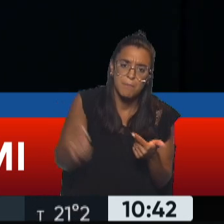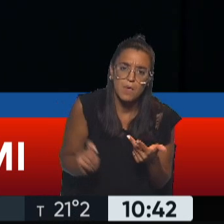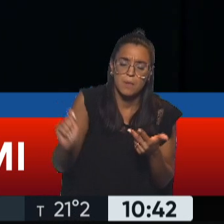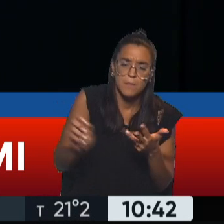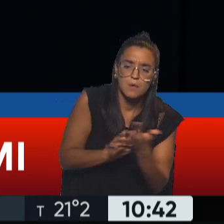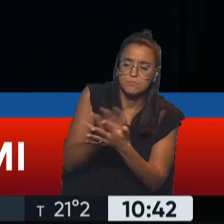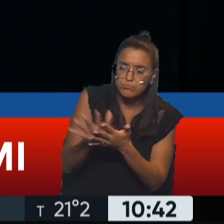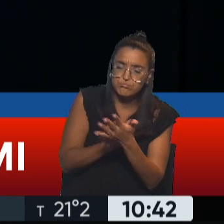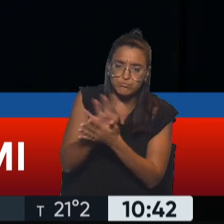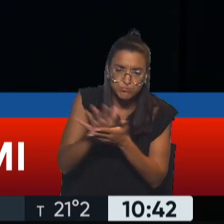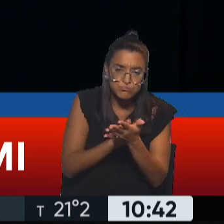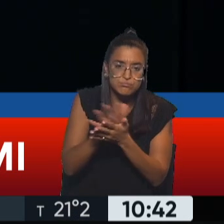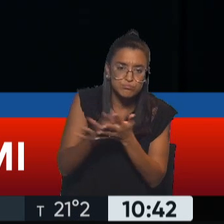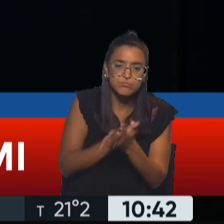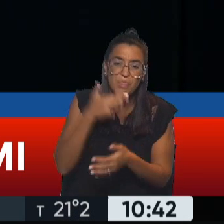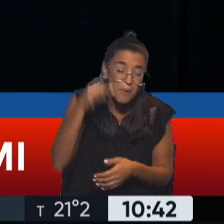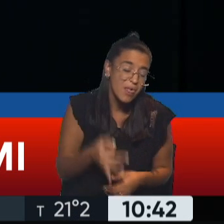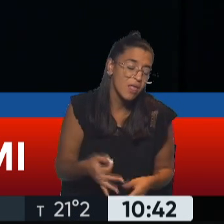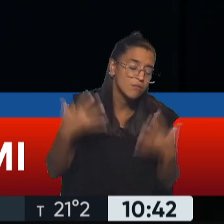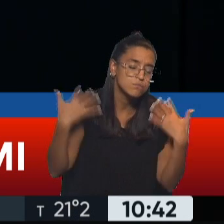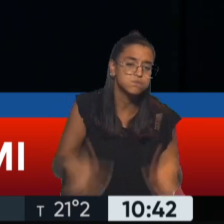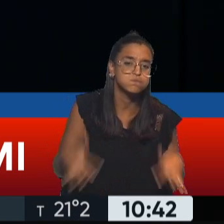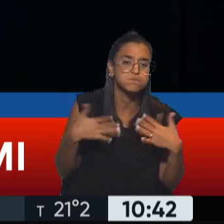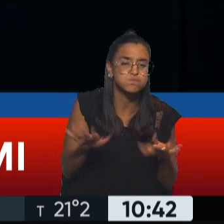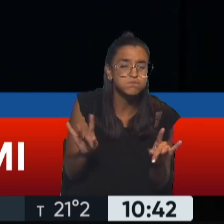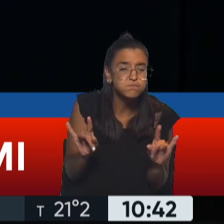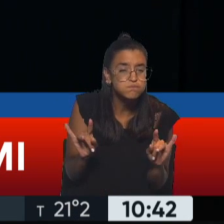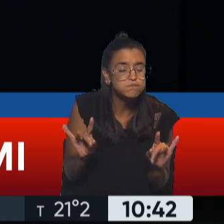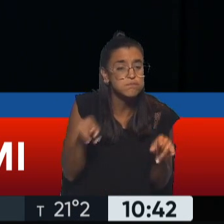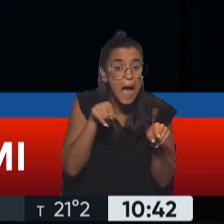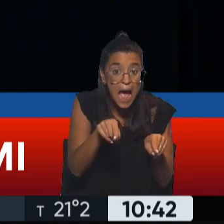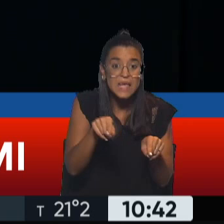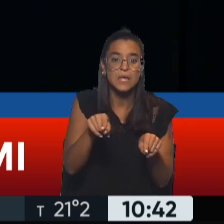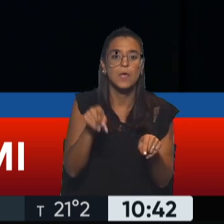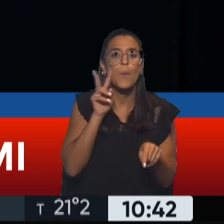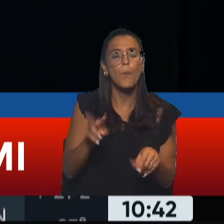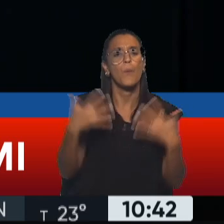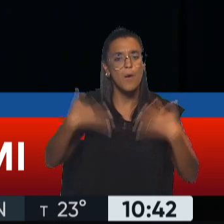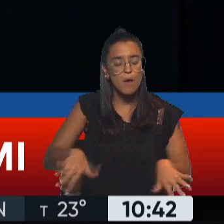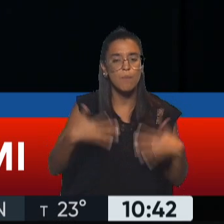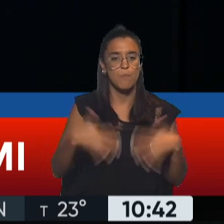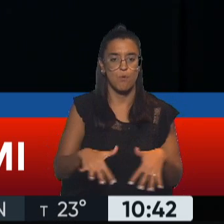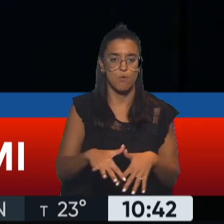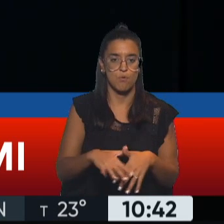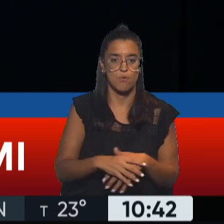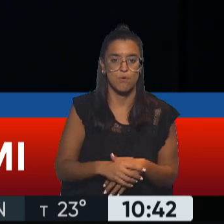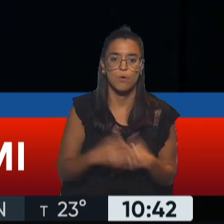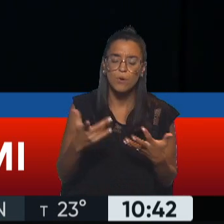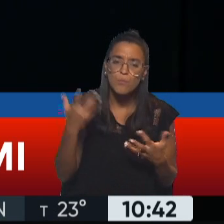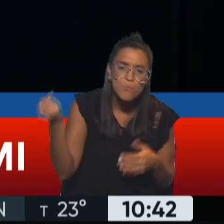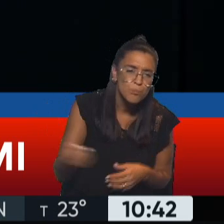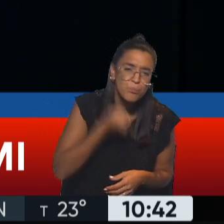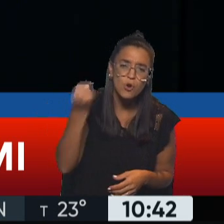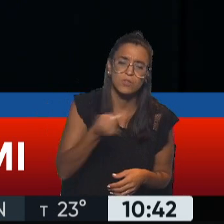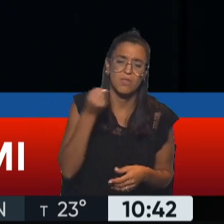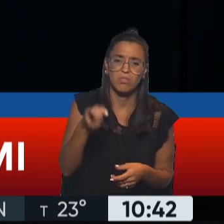negociaciones que han sido realmente durísimas. Y allí es donde se ve la magnitud